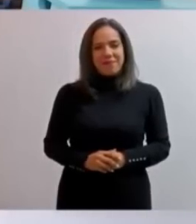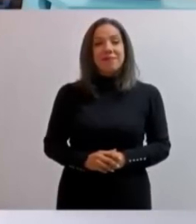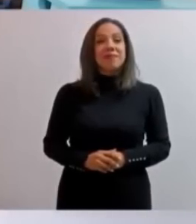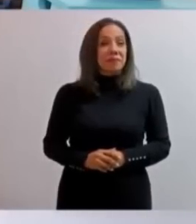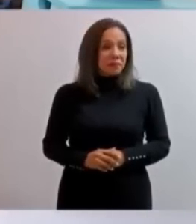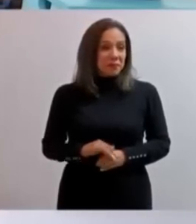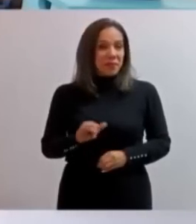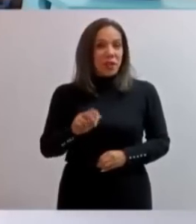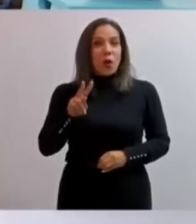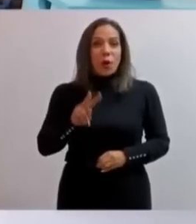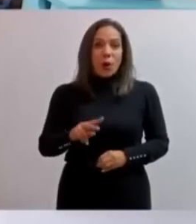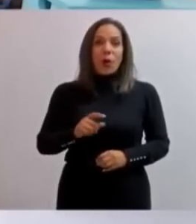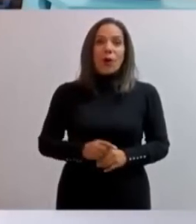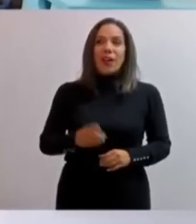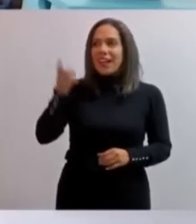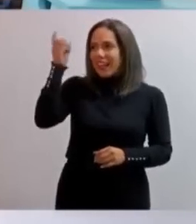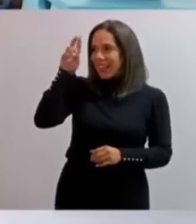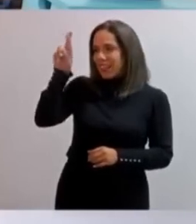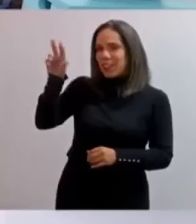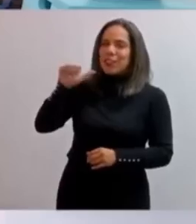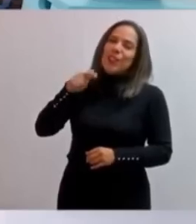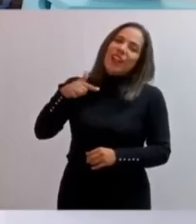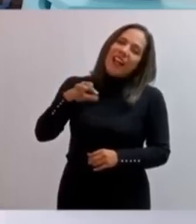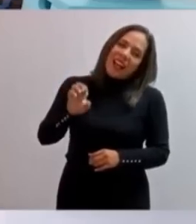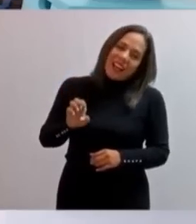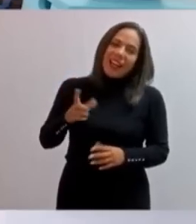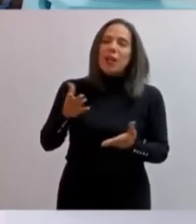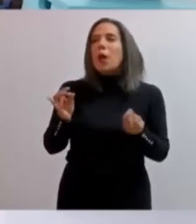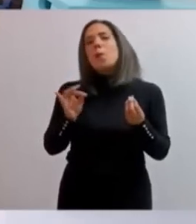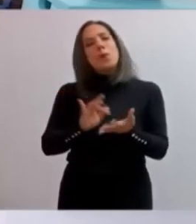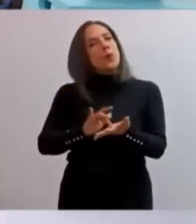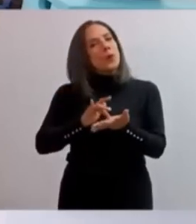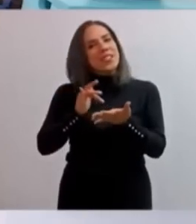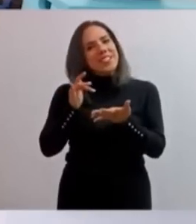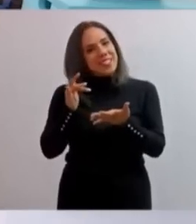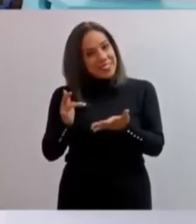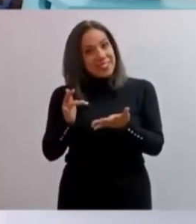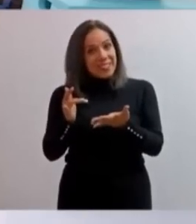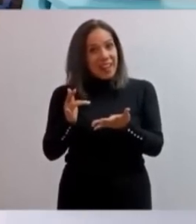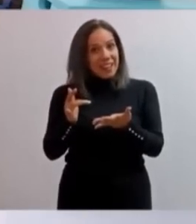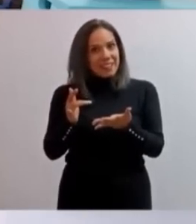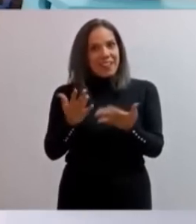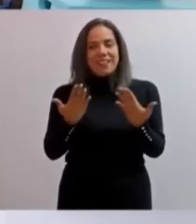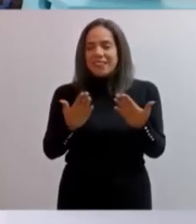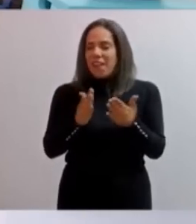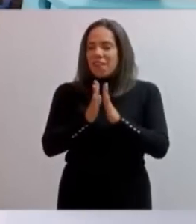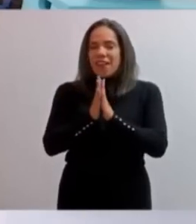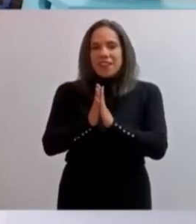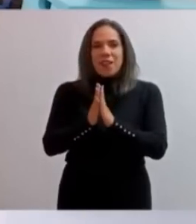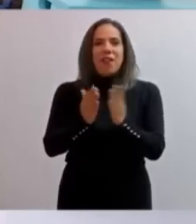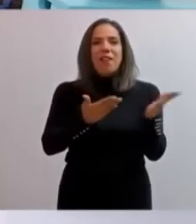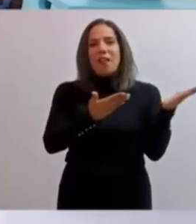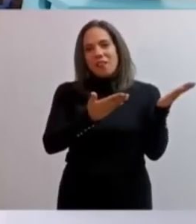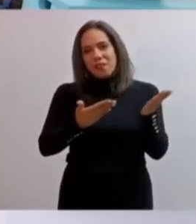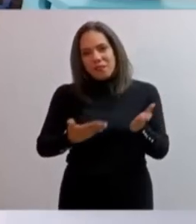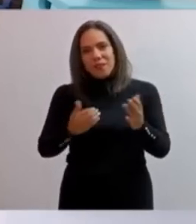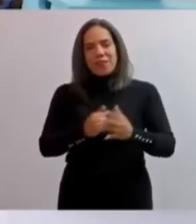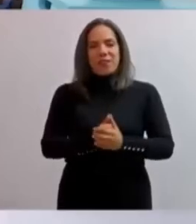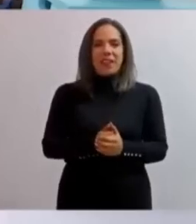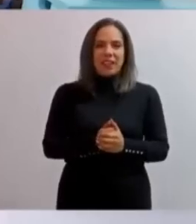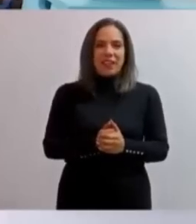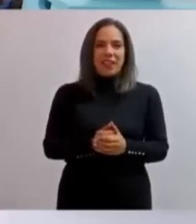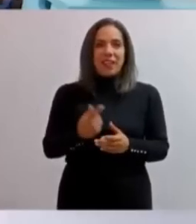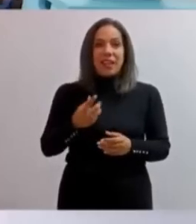Pues, doctor Ángel Díaz Barriga, primero agradecerle de manera muy encarecida esta